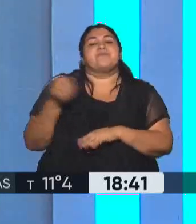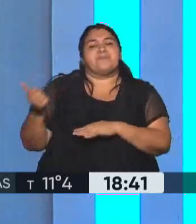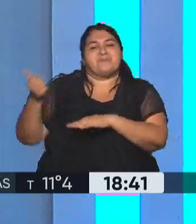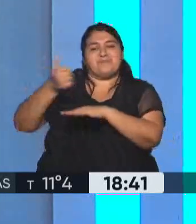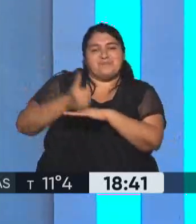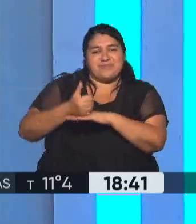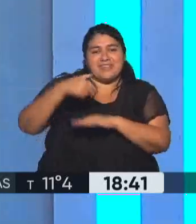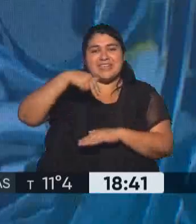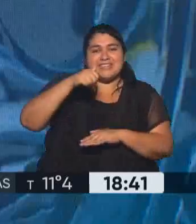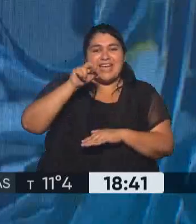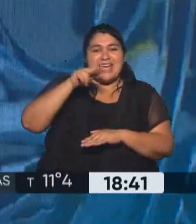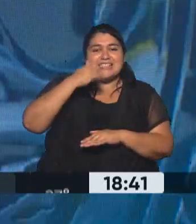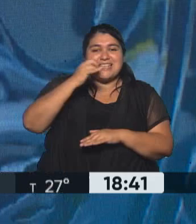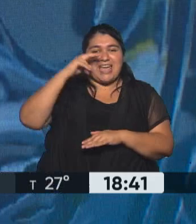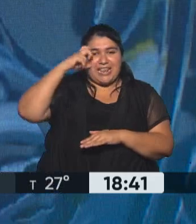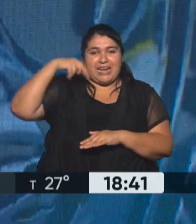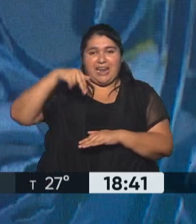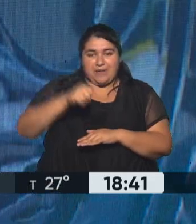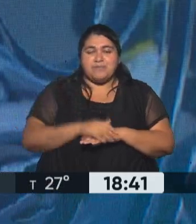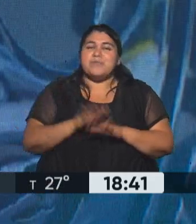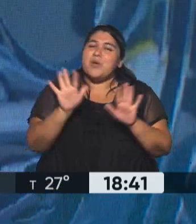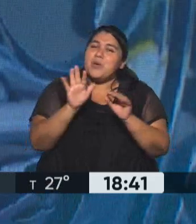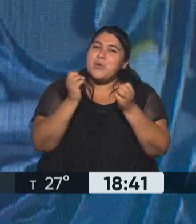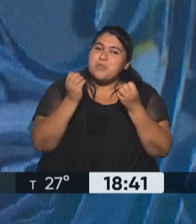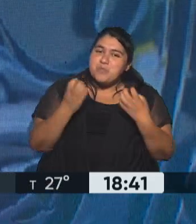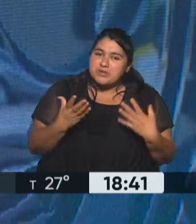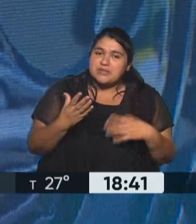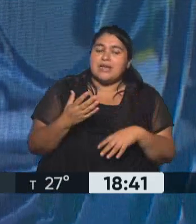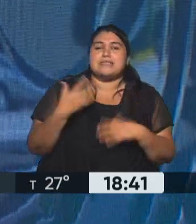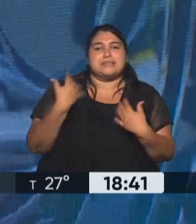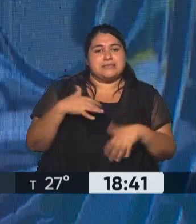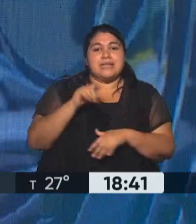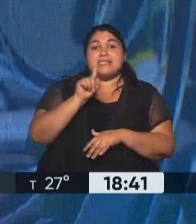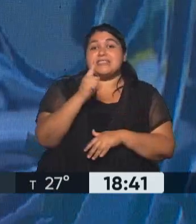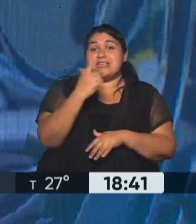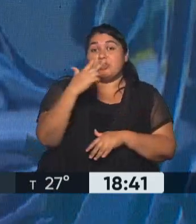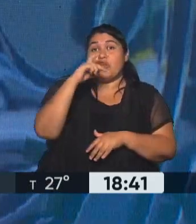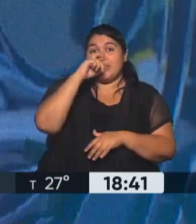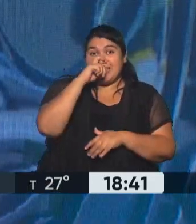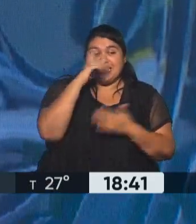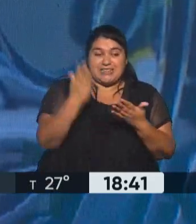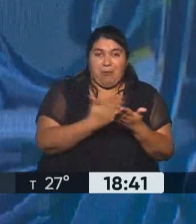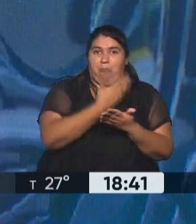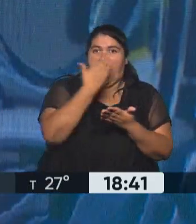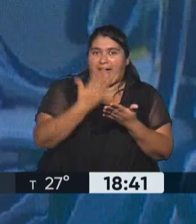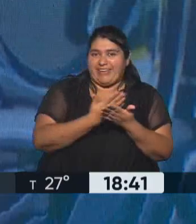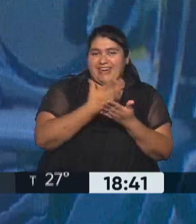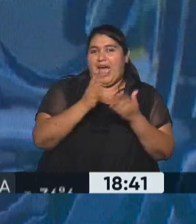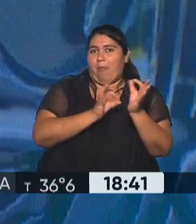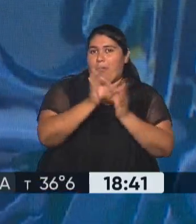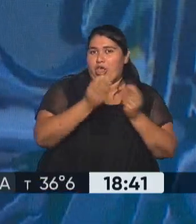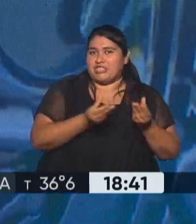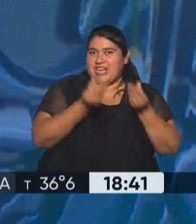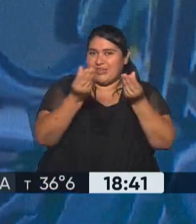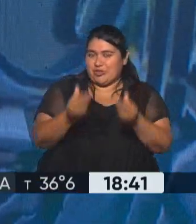comentar Nazarena Lomagno. Hola Nasa, ¿cómo estás? Hola Daniel, ¿cómo estás? Y de 137 páginas, imagínate cuánto, hicimos